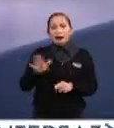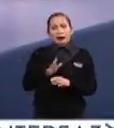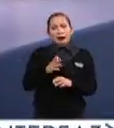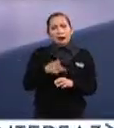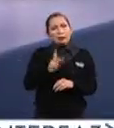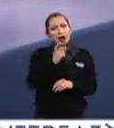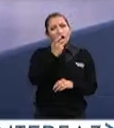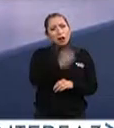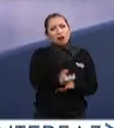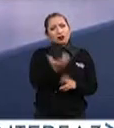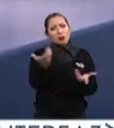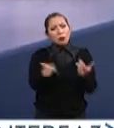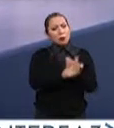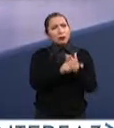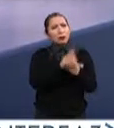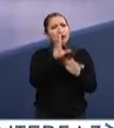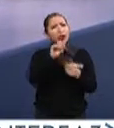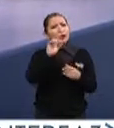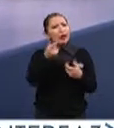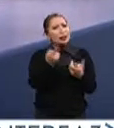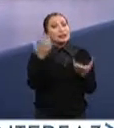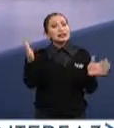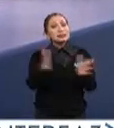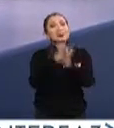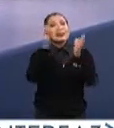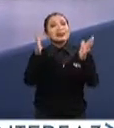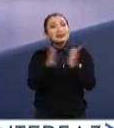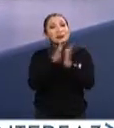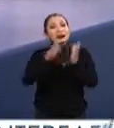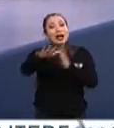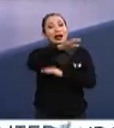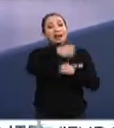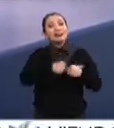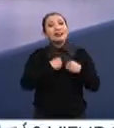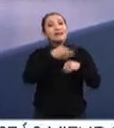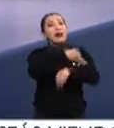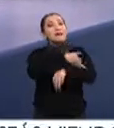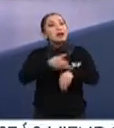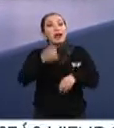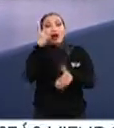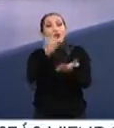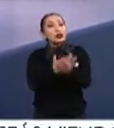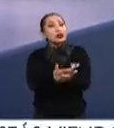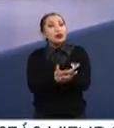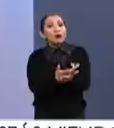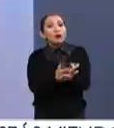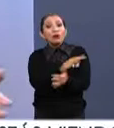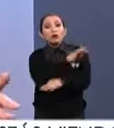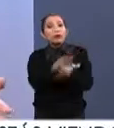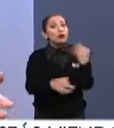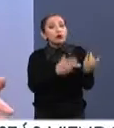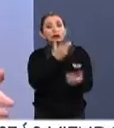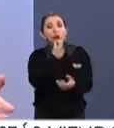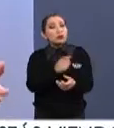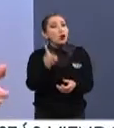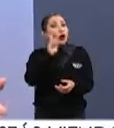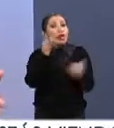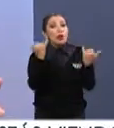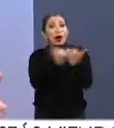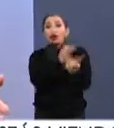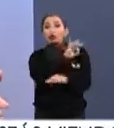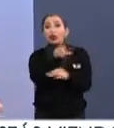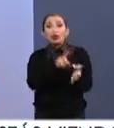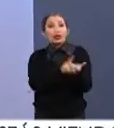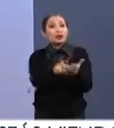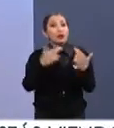realidad esto, más que un obstáculo, se trata de la participación en la vida familiar de todas las personas. Todas las personas tenemos derecho,